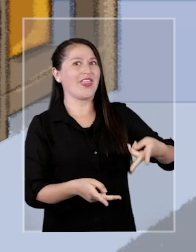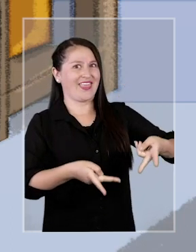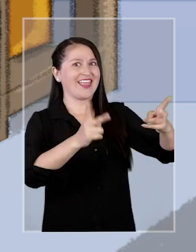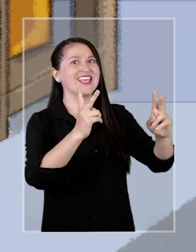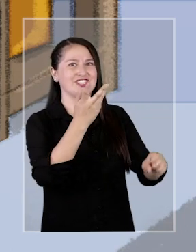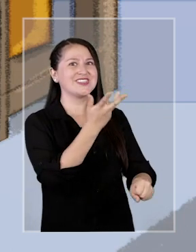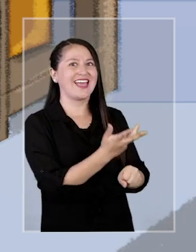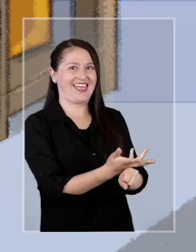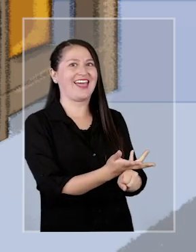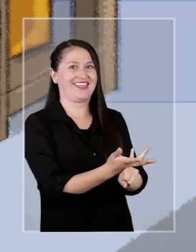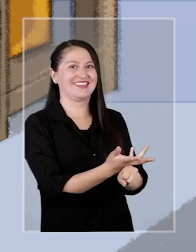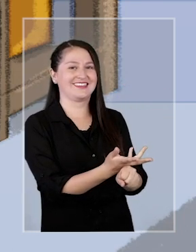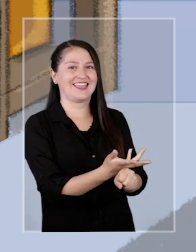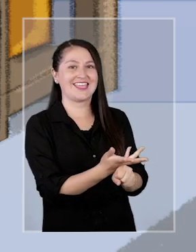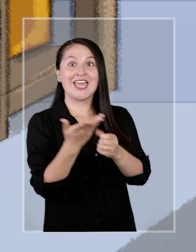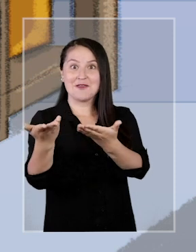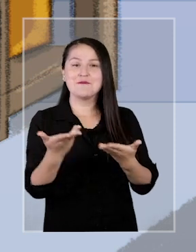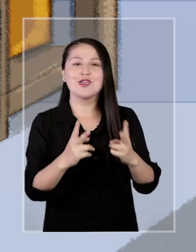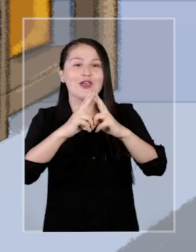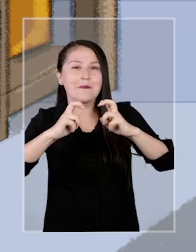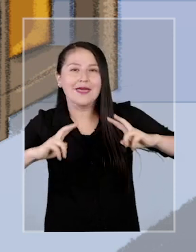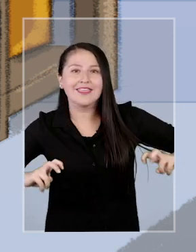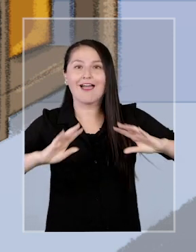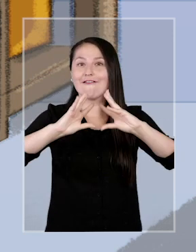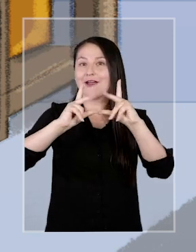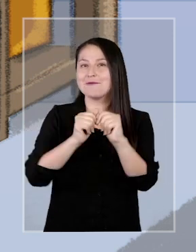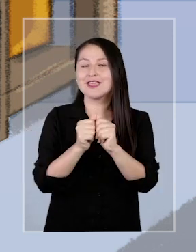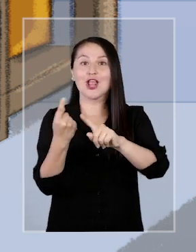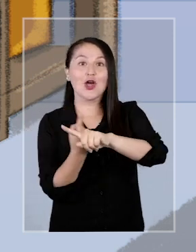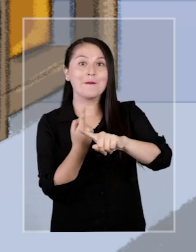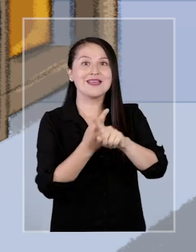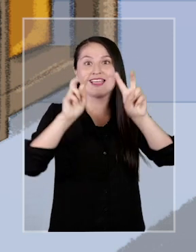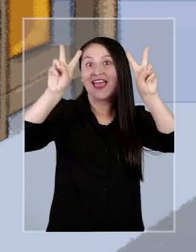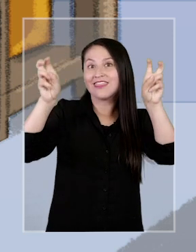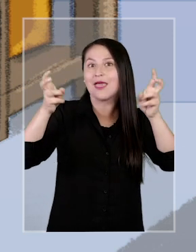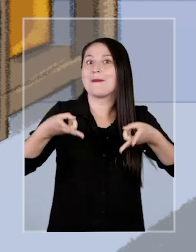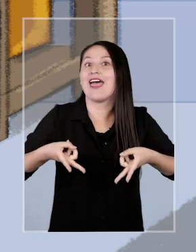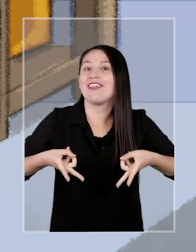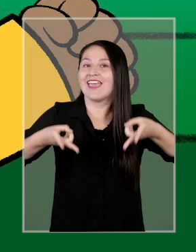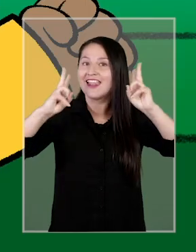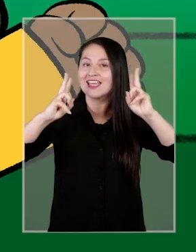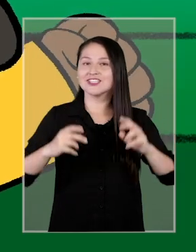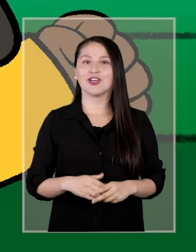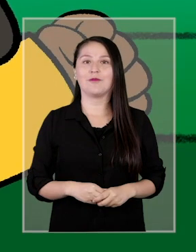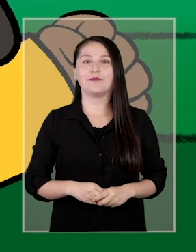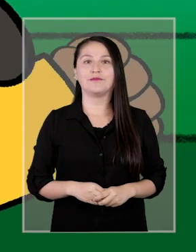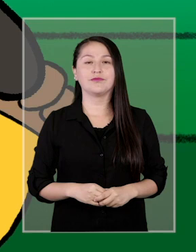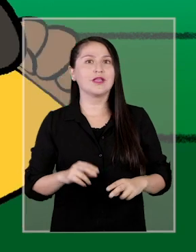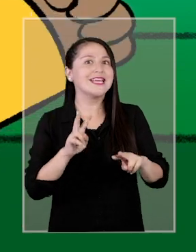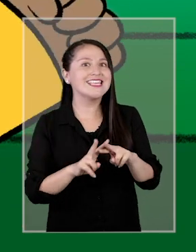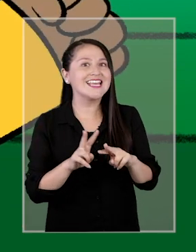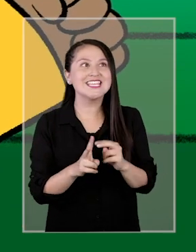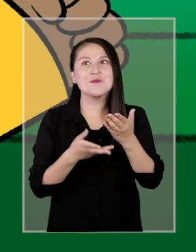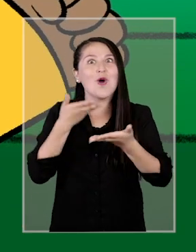Existen muchos más, Violeta. Los invito a que investiguen con sus familias y conversen de ellos. ¿Y si le